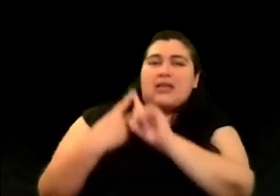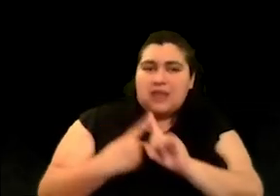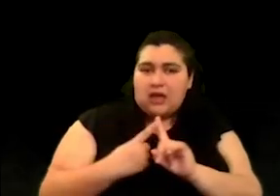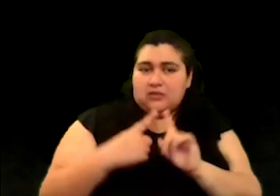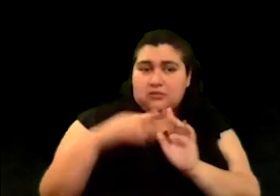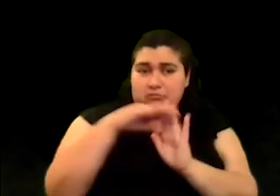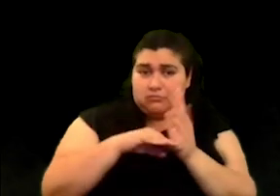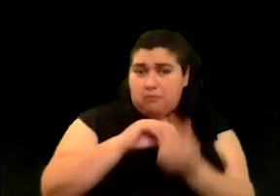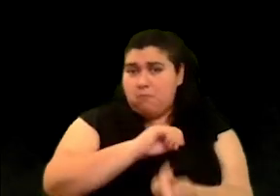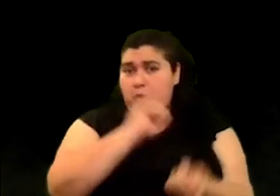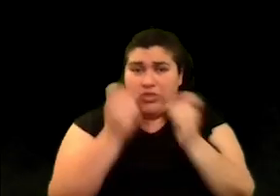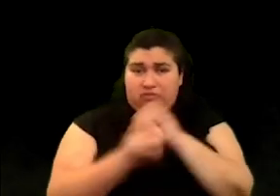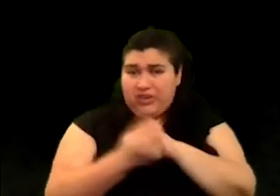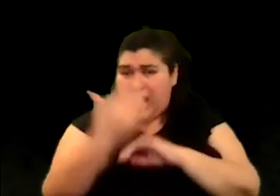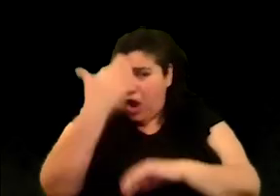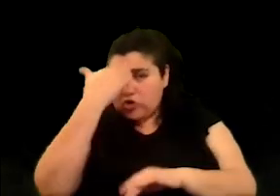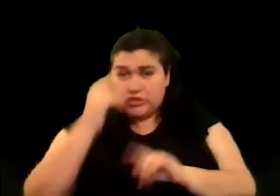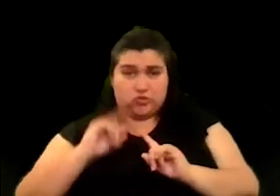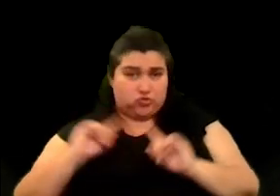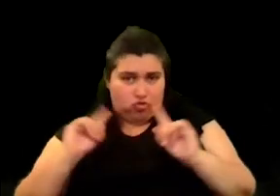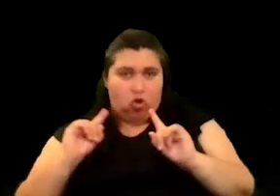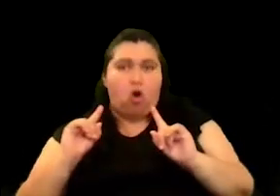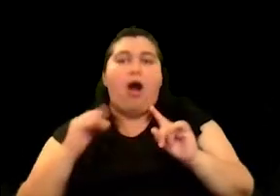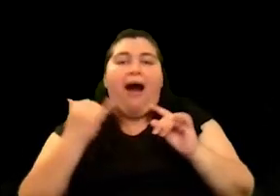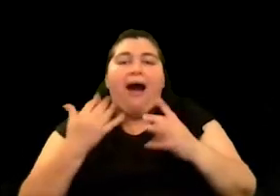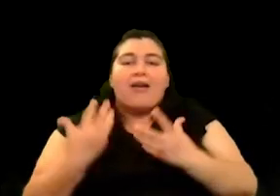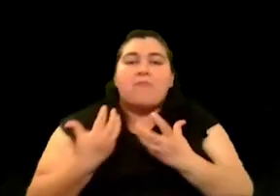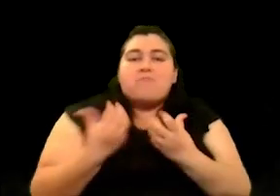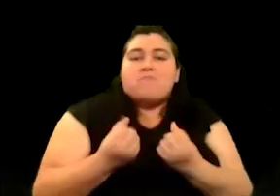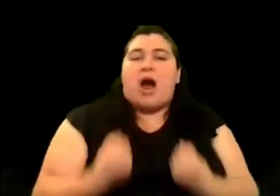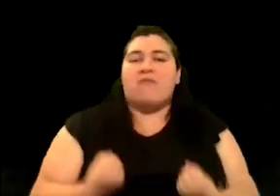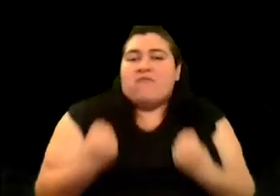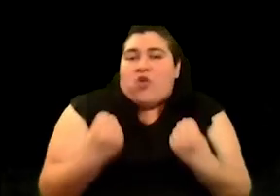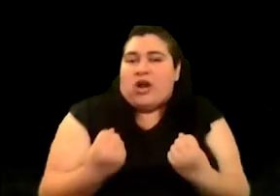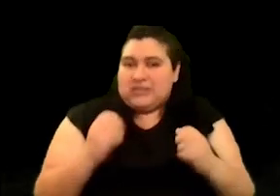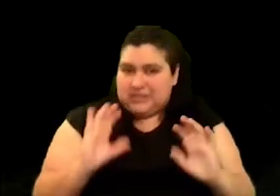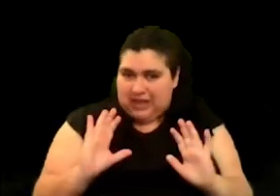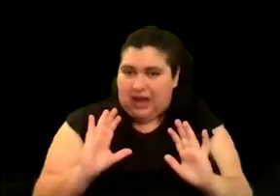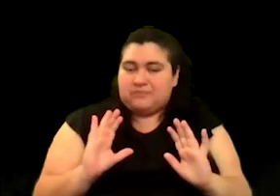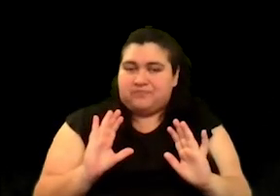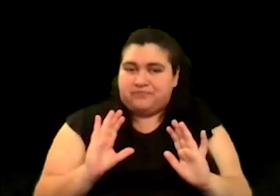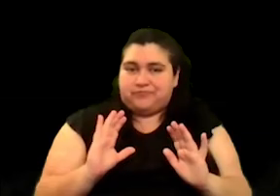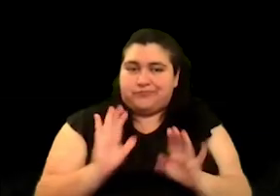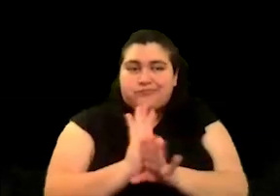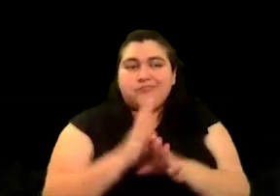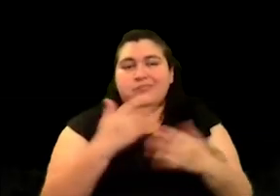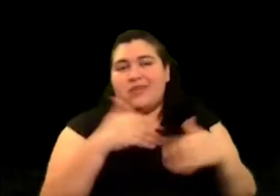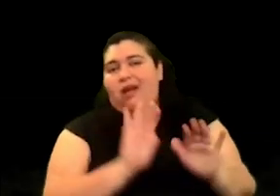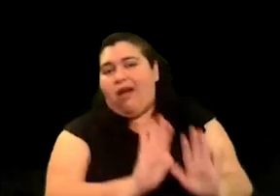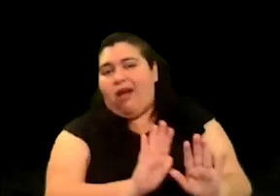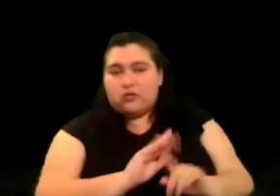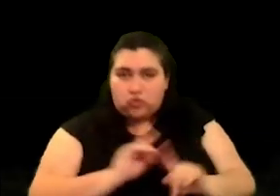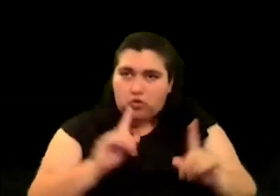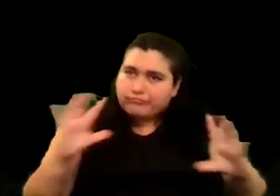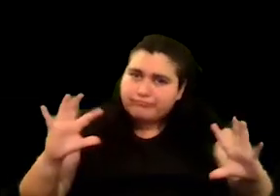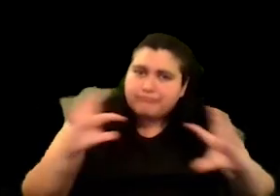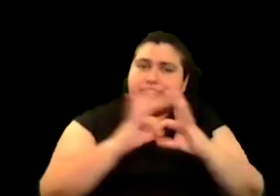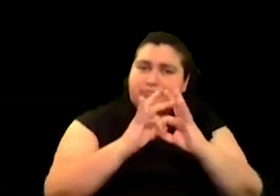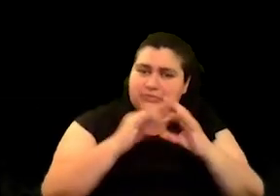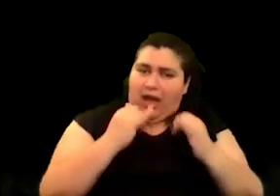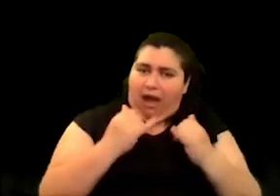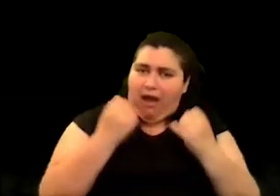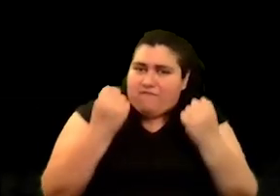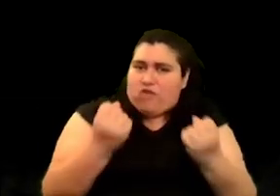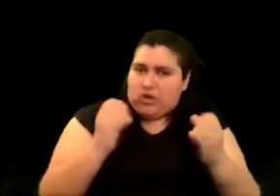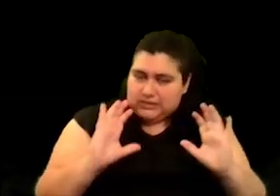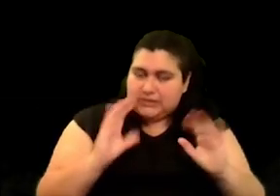la Constitución, sino que la complementan. En tanto en cuanto no la desnaturalicen, son parte. Esto es importante porque